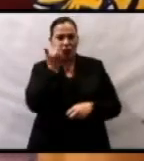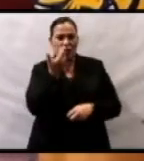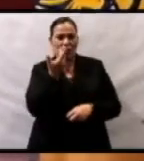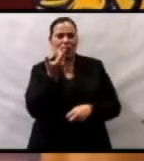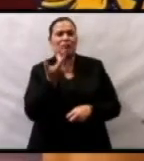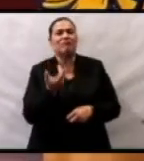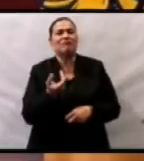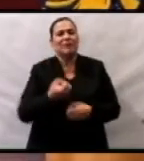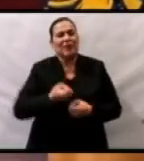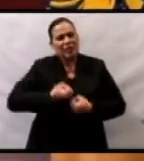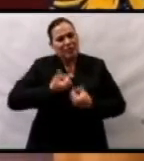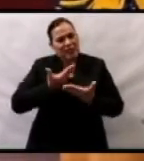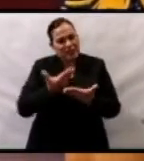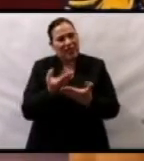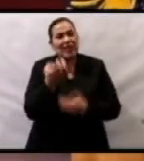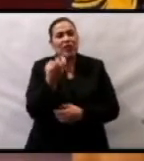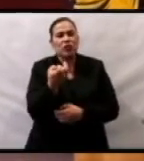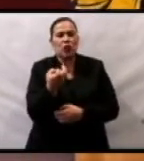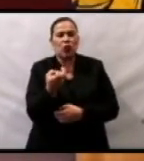es, evidentemente,